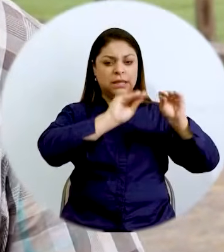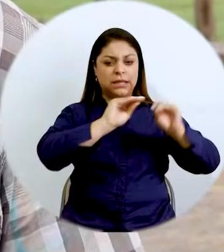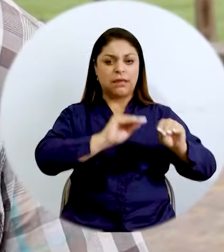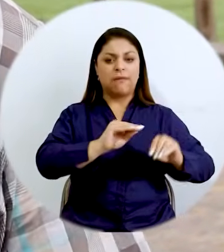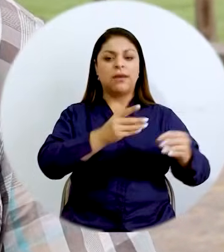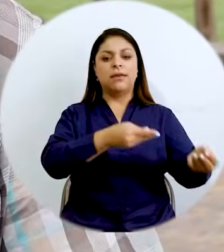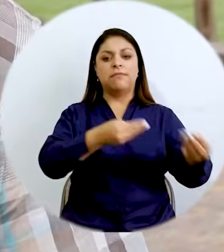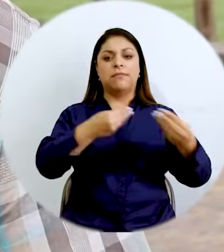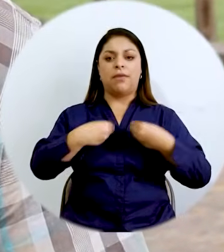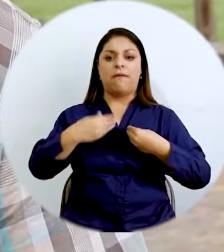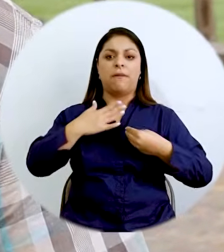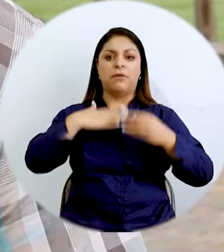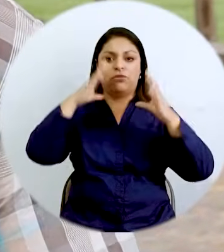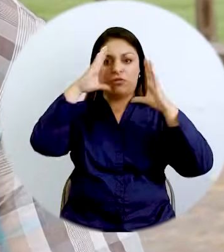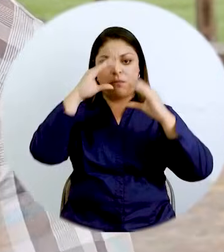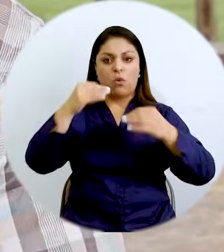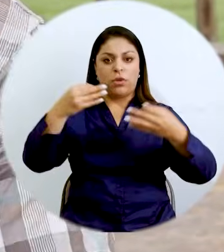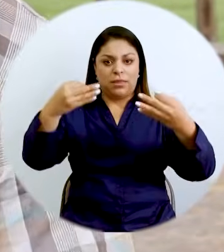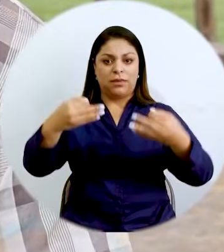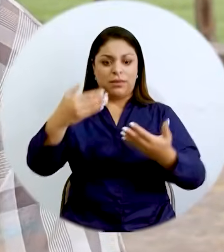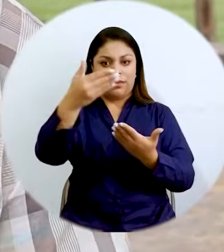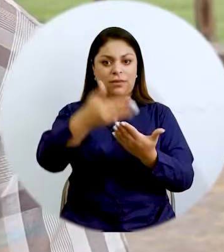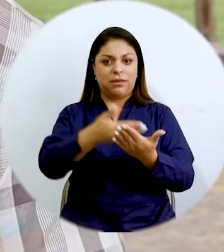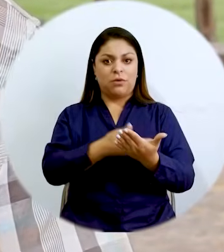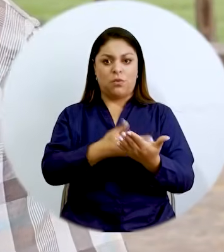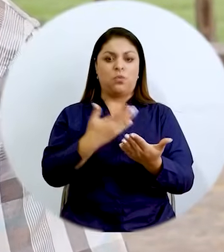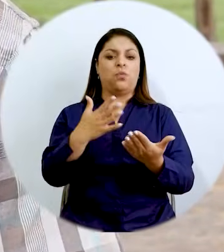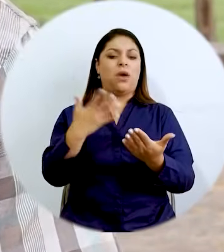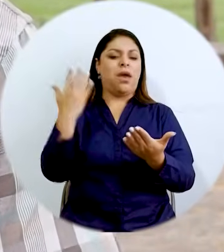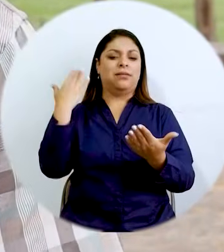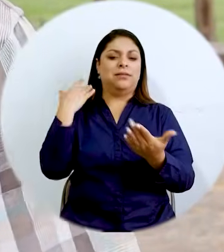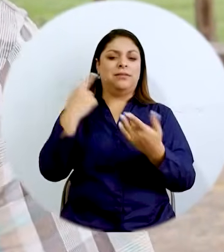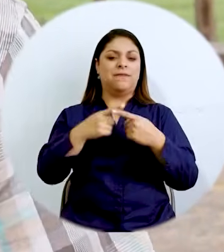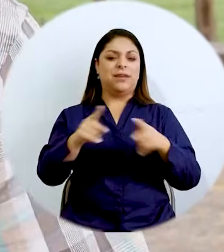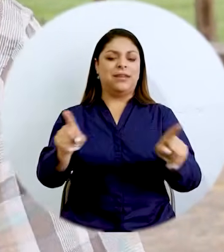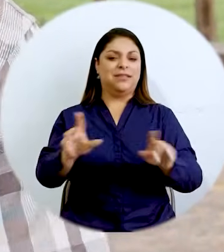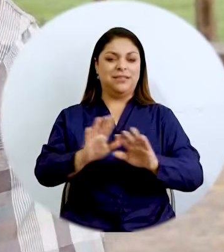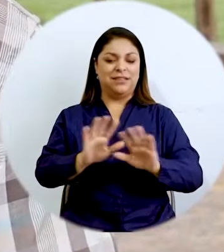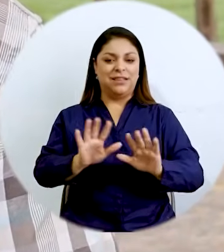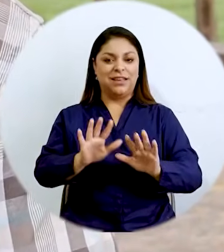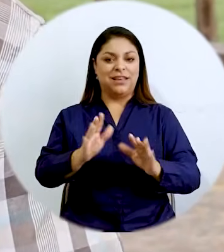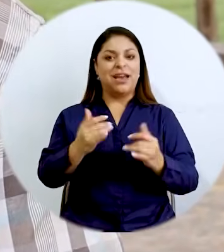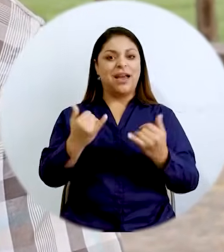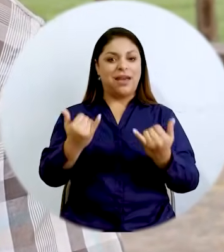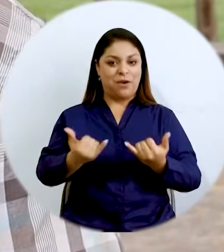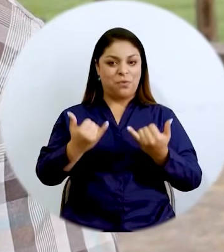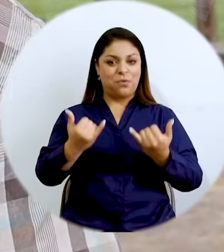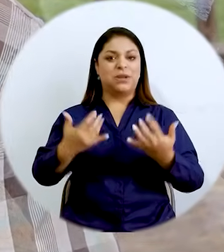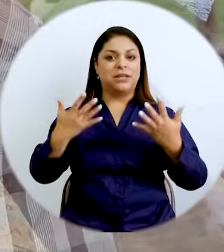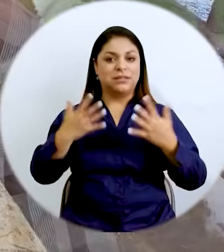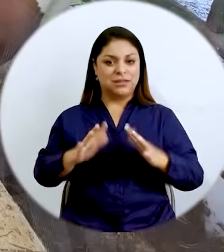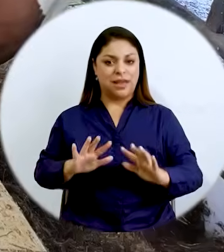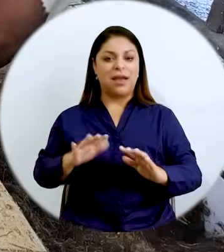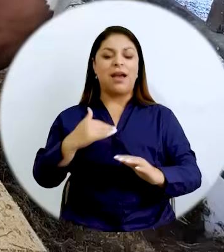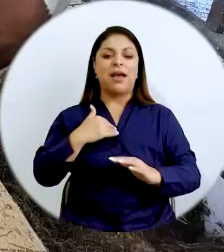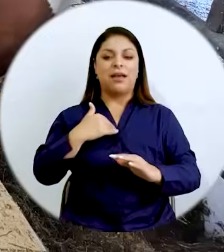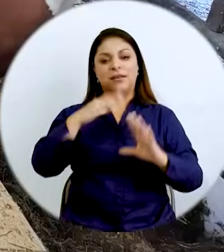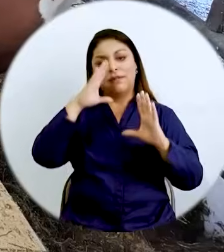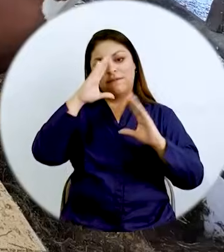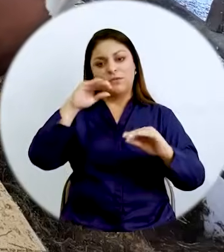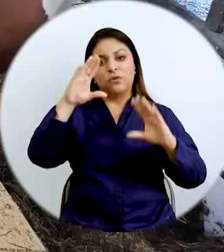la información, la digitaban y me dejaban los reportes, ¿verdad? Era totalmente otro